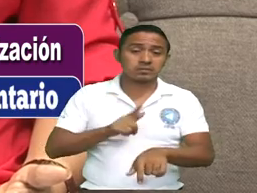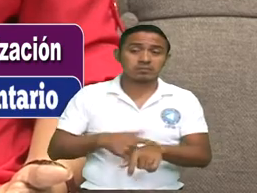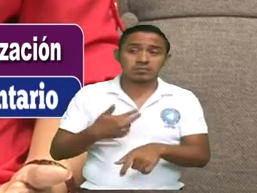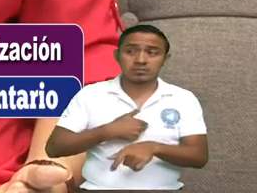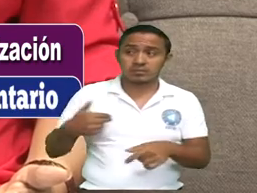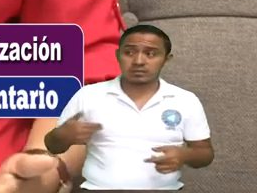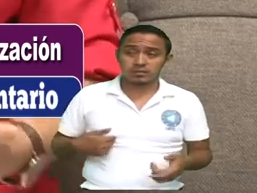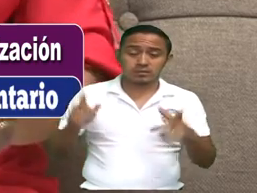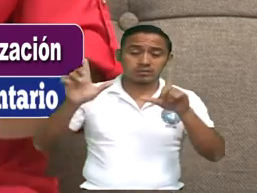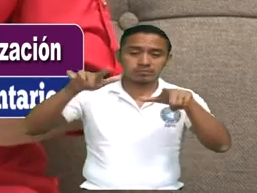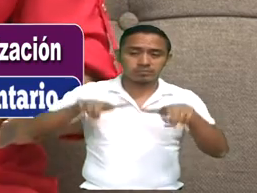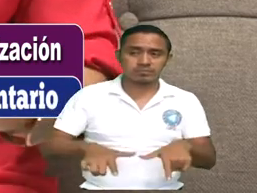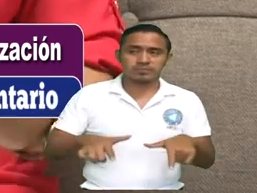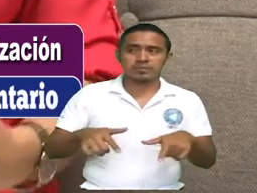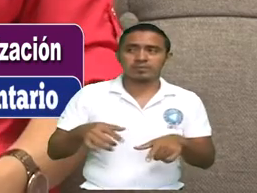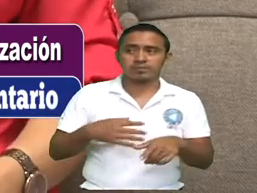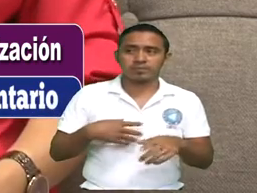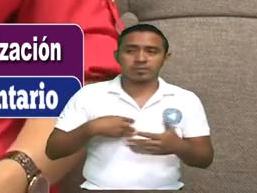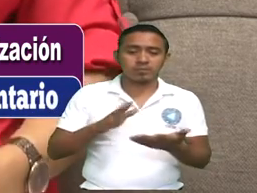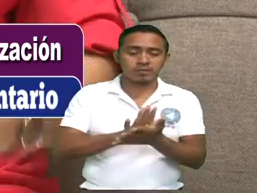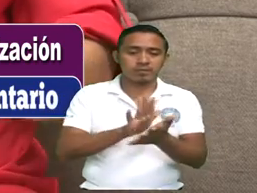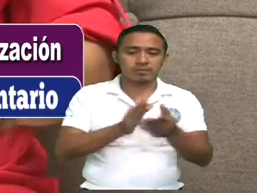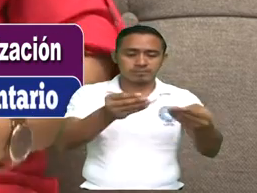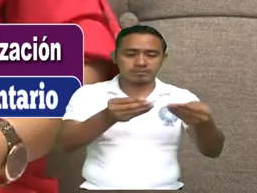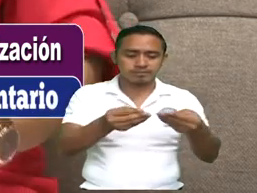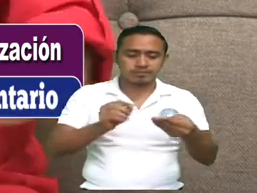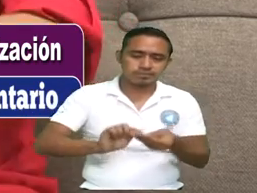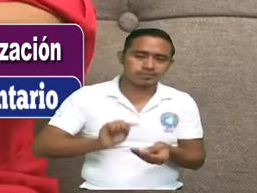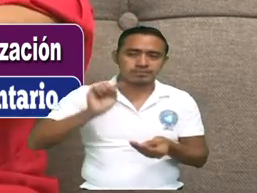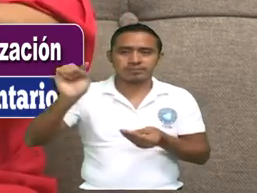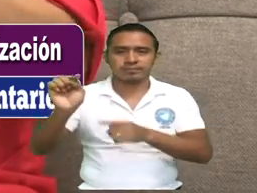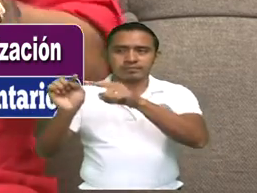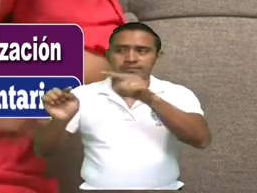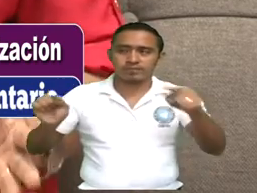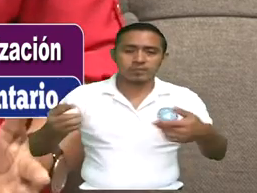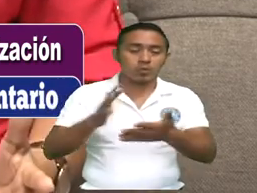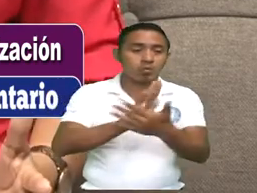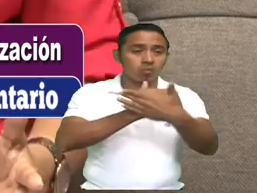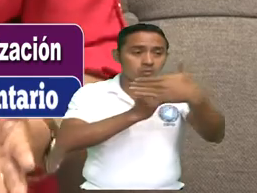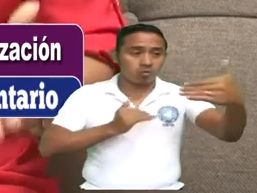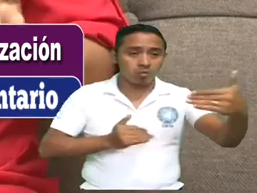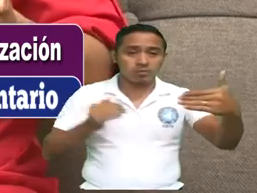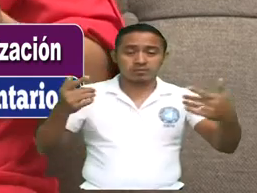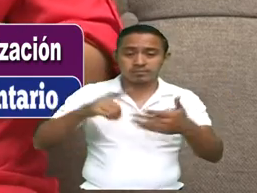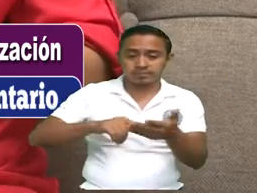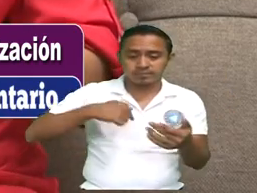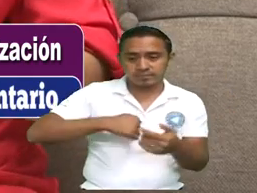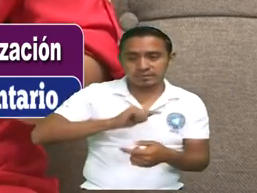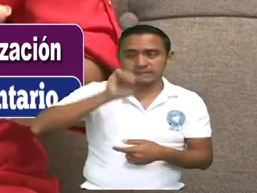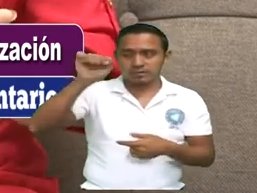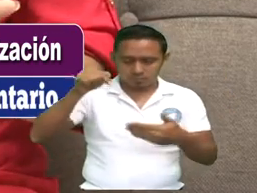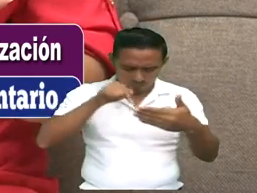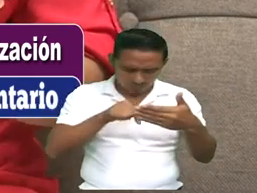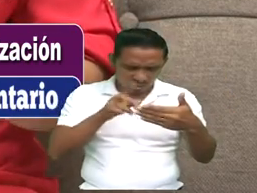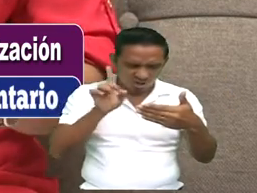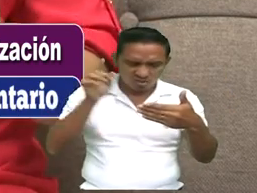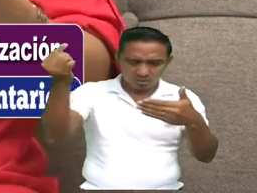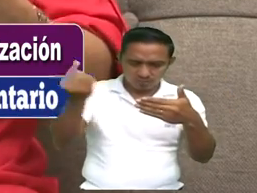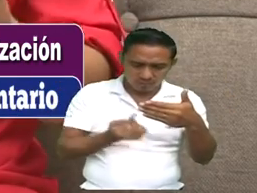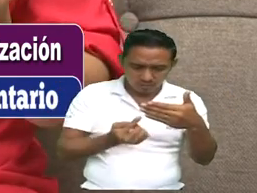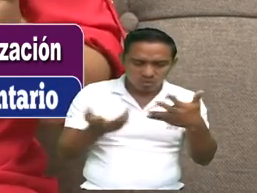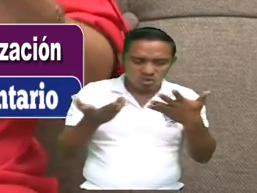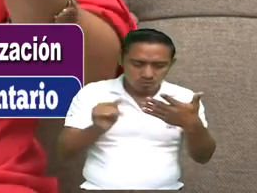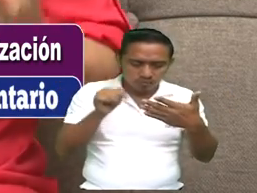matrícula o el traslado, pues. Uh-huh. Y está también la hoja de traslado, que es la que nos dice de dónde viene,